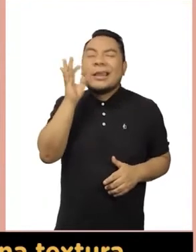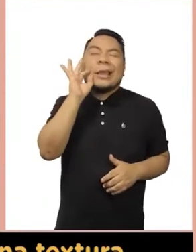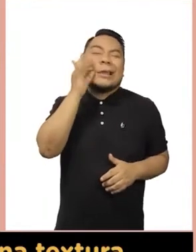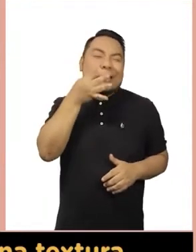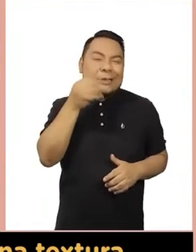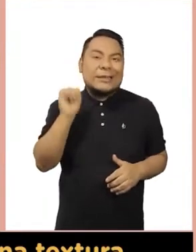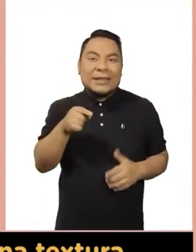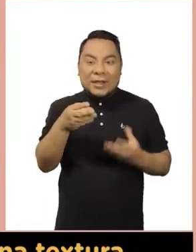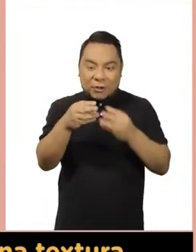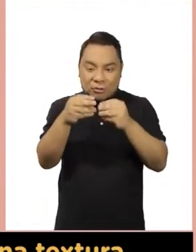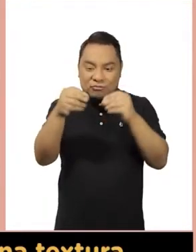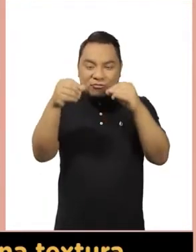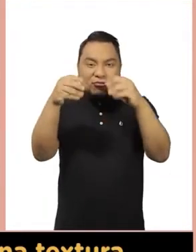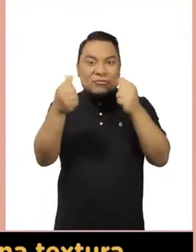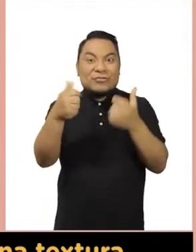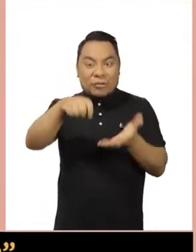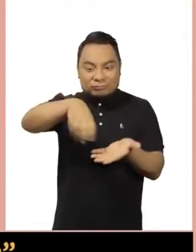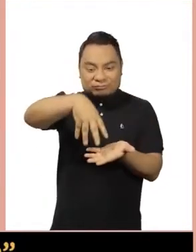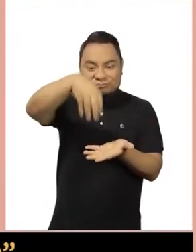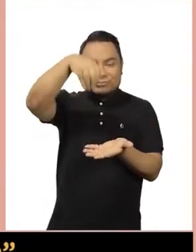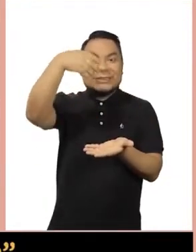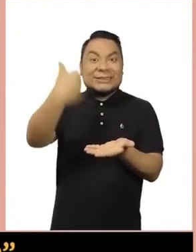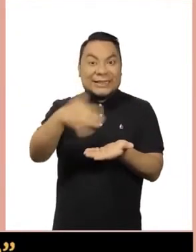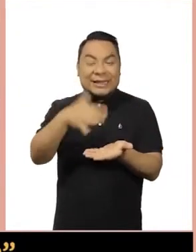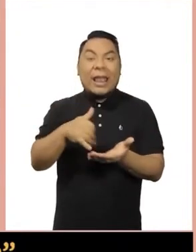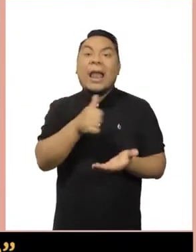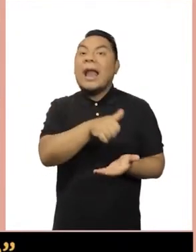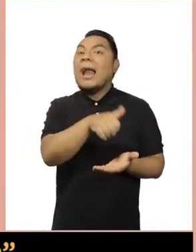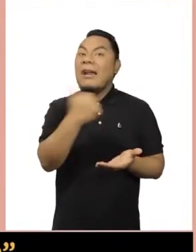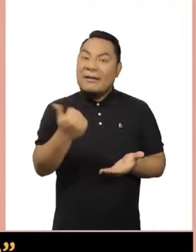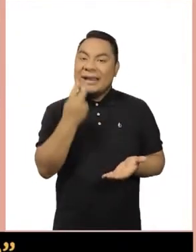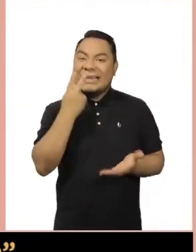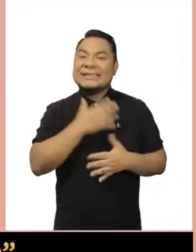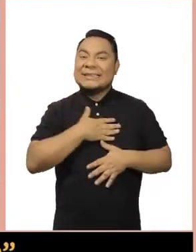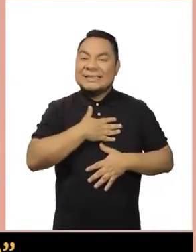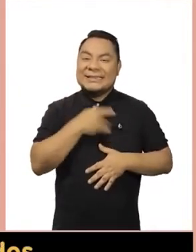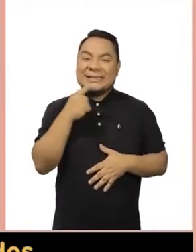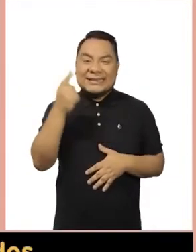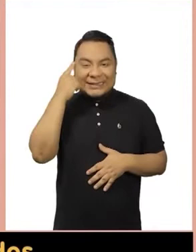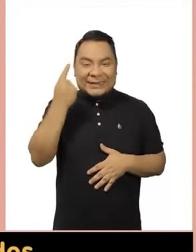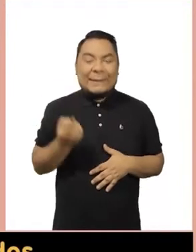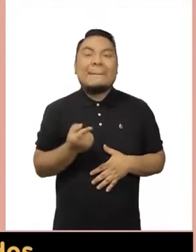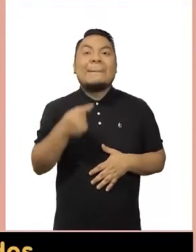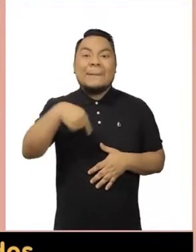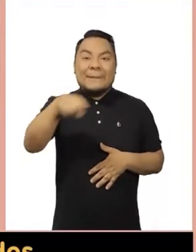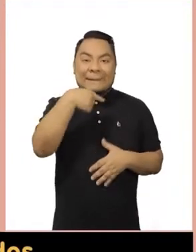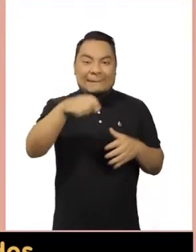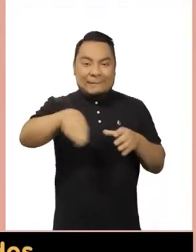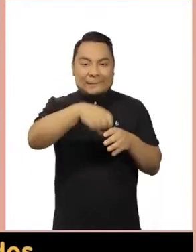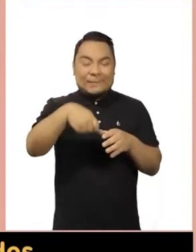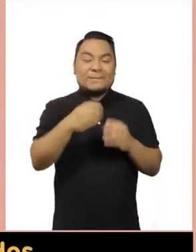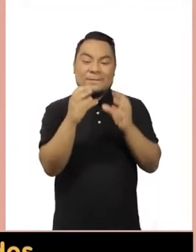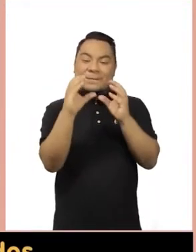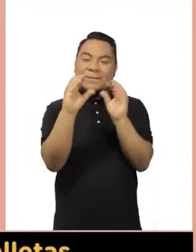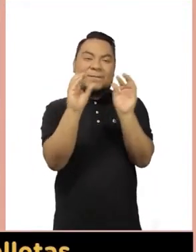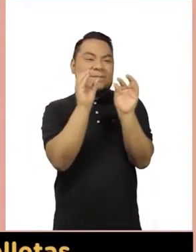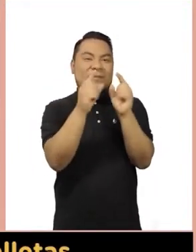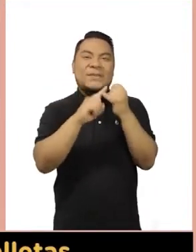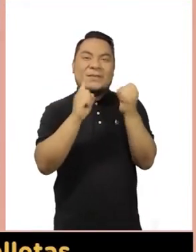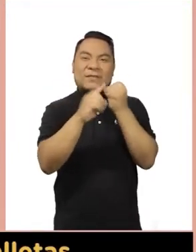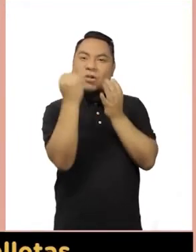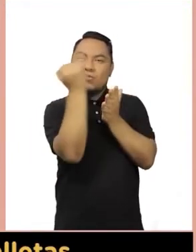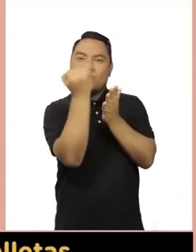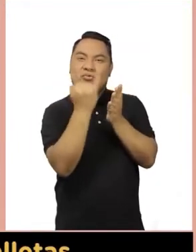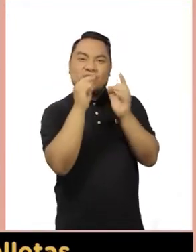¡Huele riquísima y tiene buena textura! Ahora viene la parte más divertida. Agregó mientras sacaba unos modelos